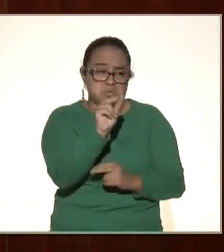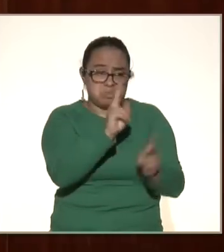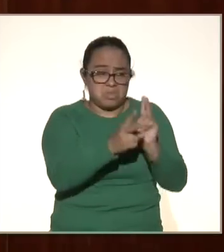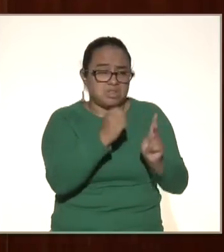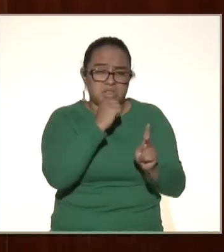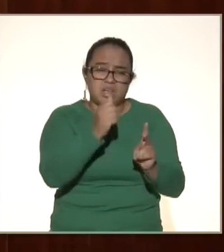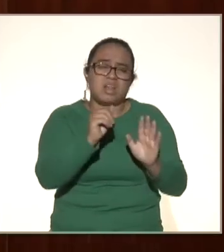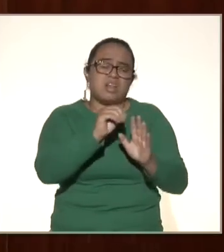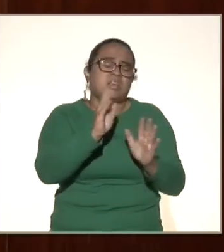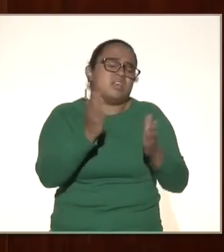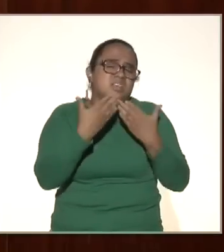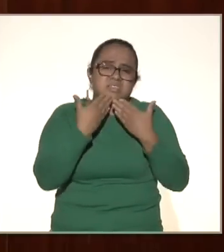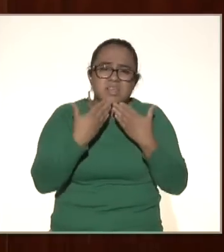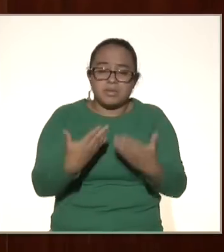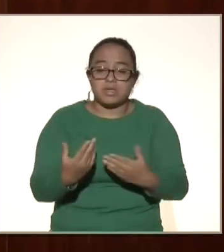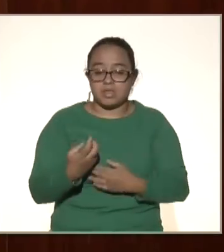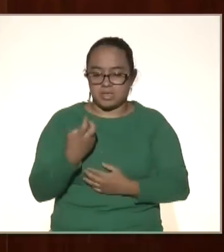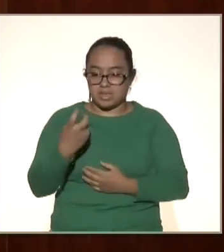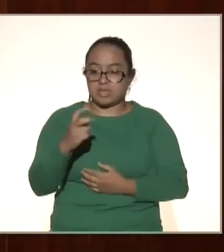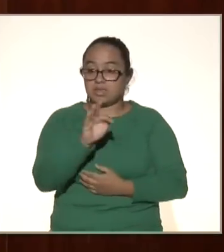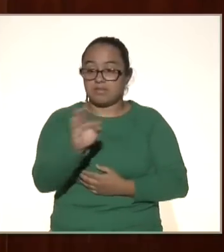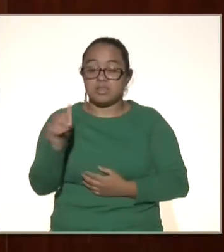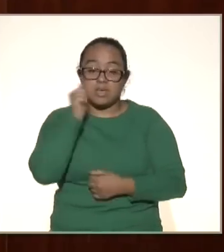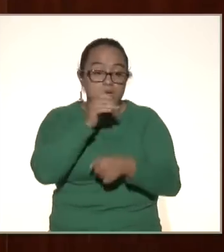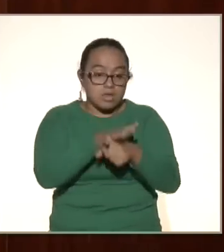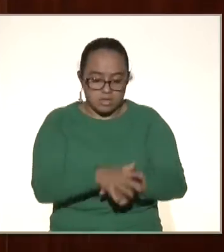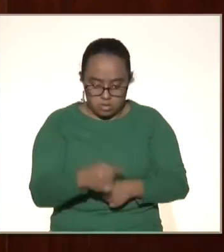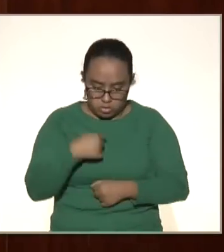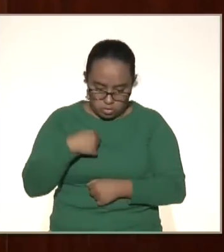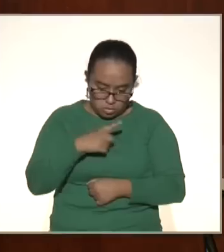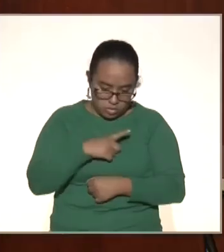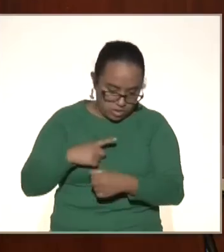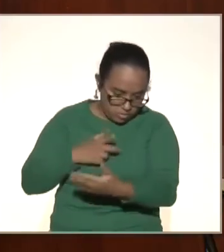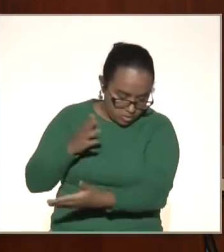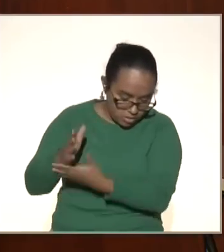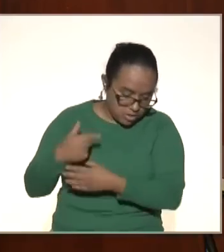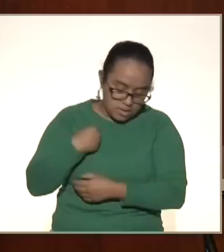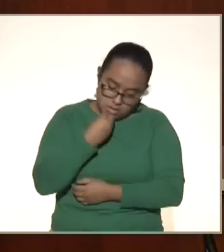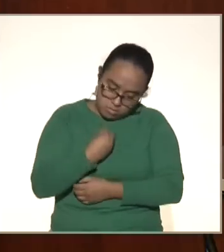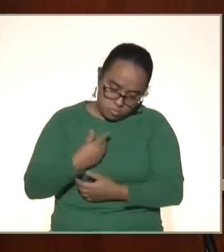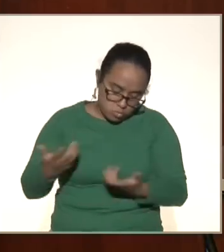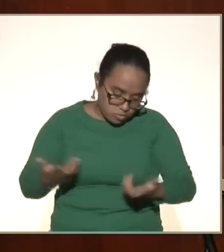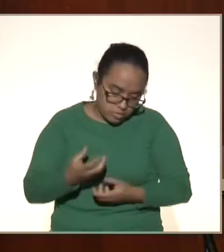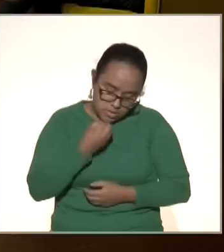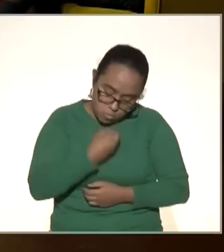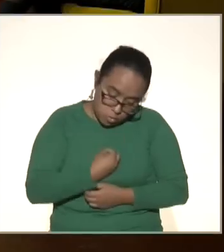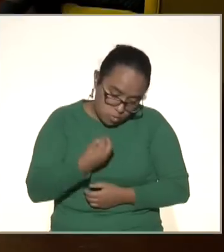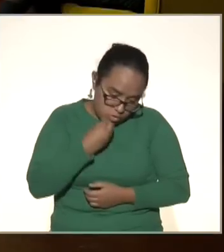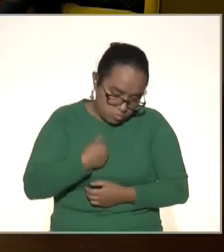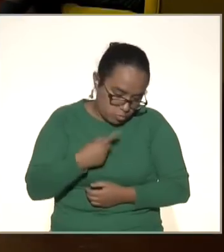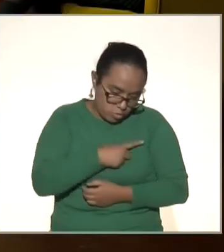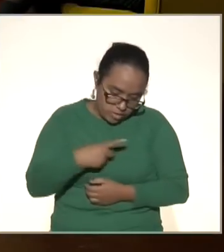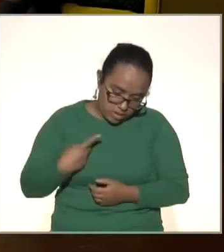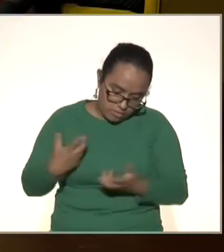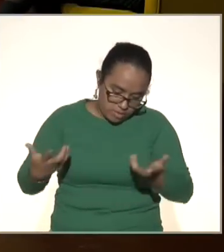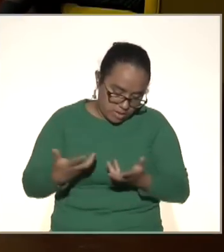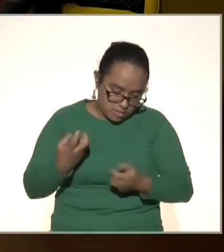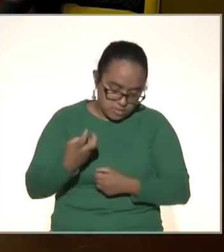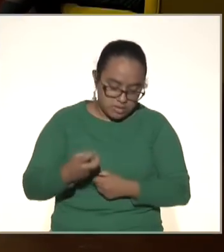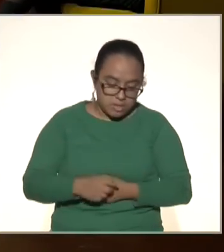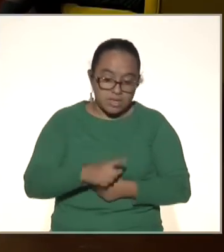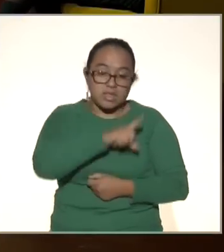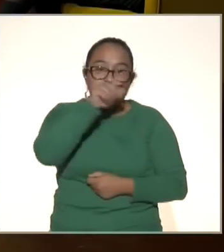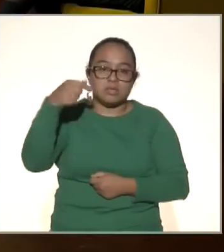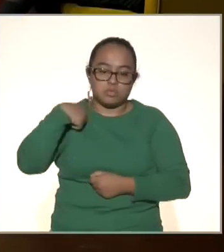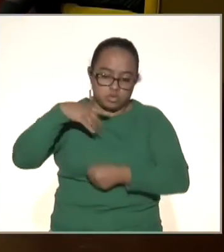¿no? Creo que estas fechas son como de mucha presión de, no es que sí tengo que ir, no es que sí lo tengo que hacer, es que sí debo, no, ¿no? Entonces eso se vuelve